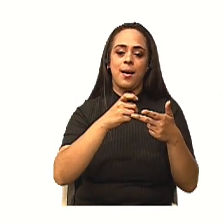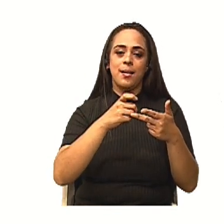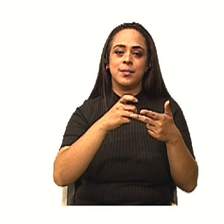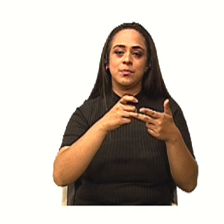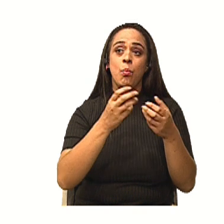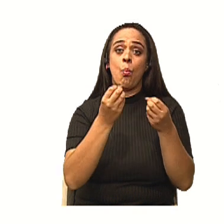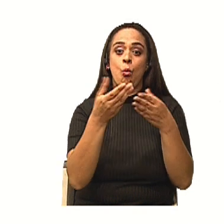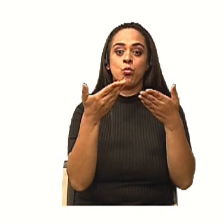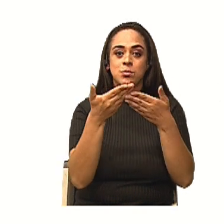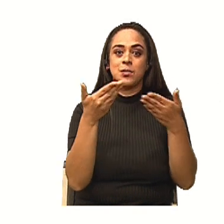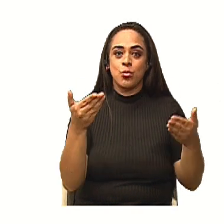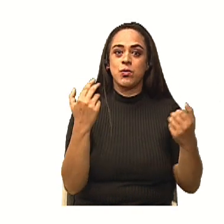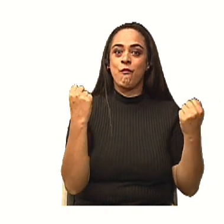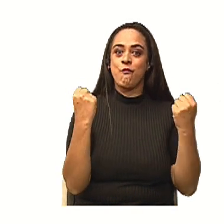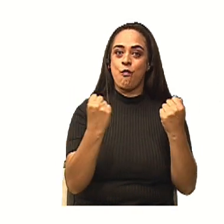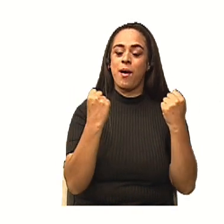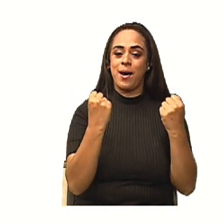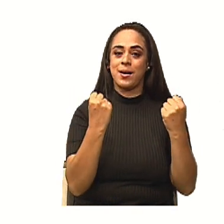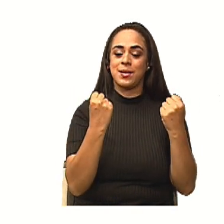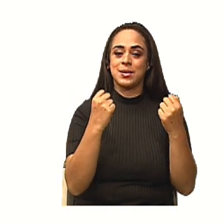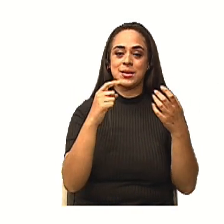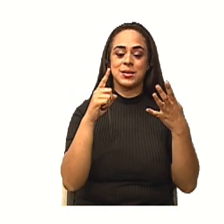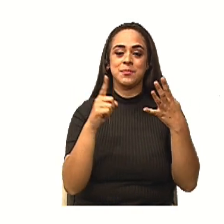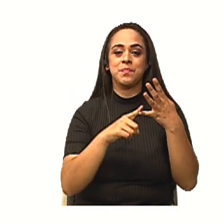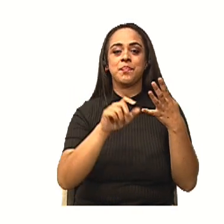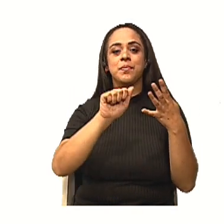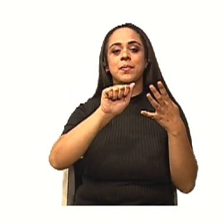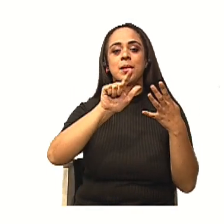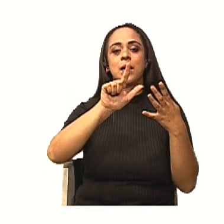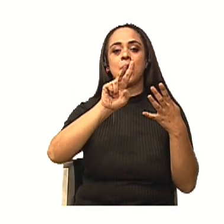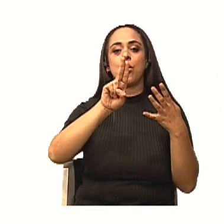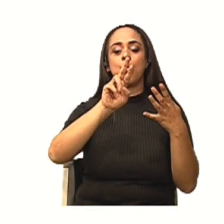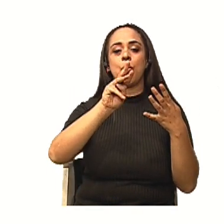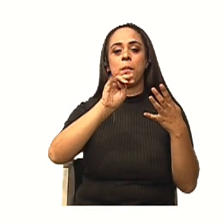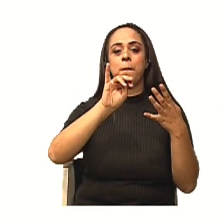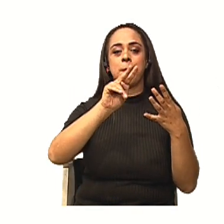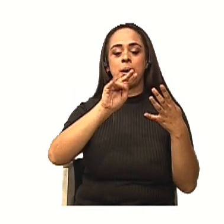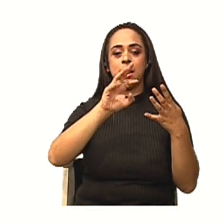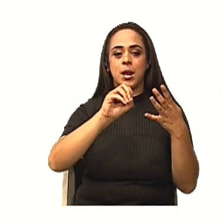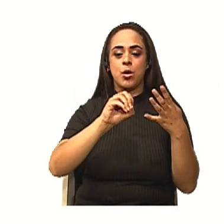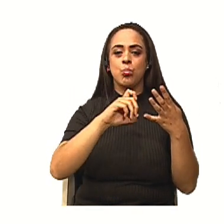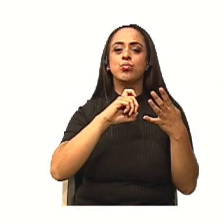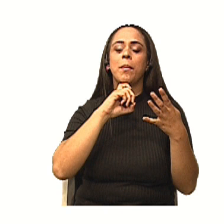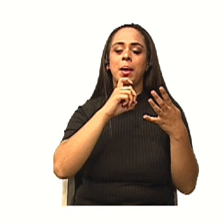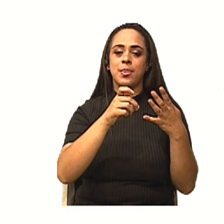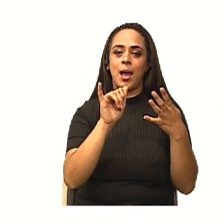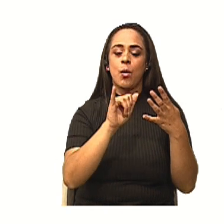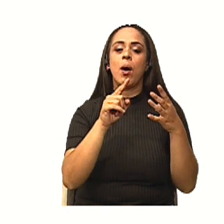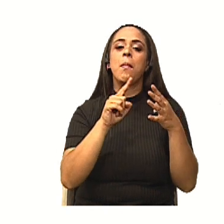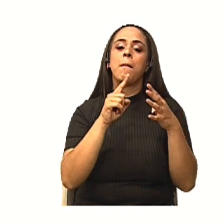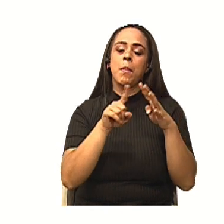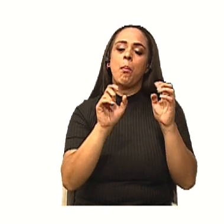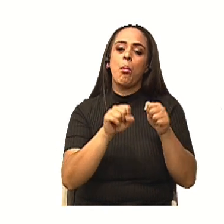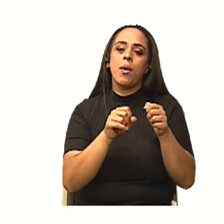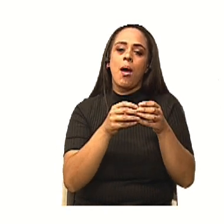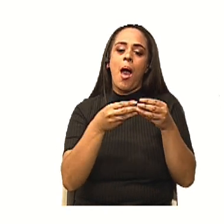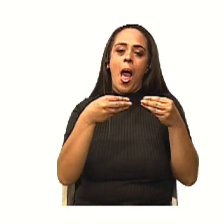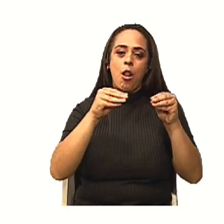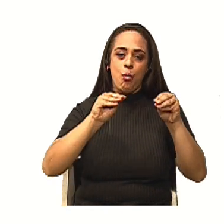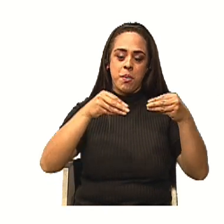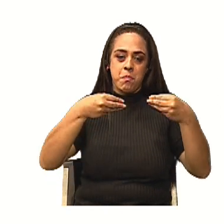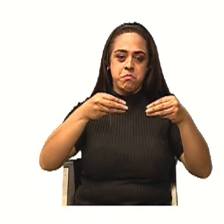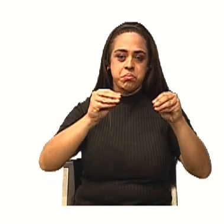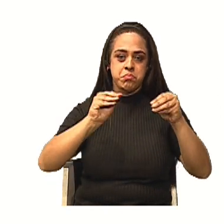construyen con hierro porque es muy fuerte. El aluminio también es un metal, pero es más suave, por eso se puede hacer aluminio o latas que